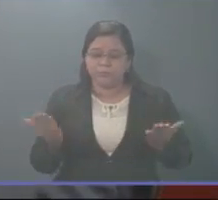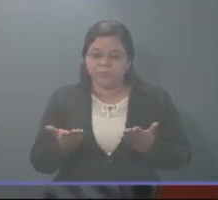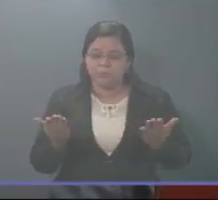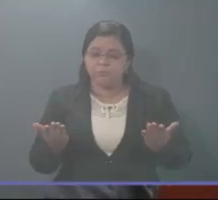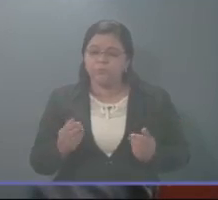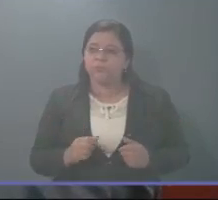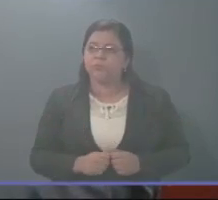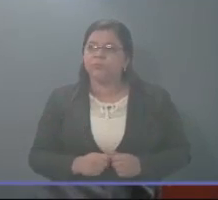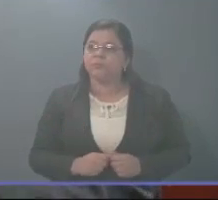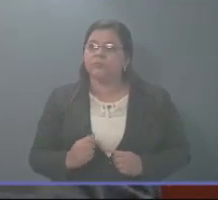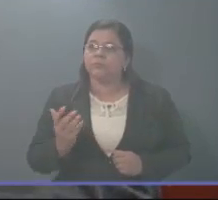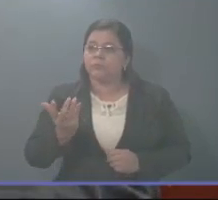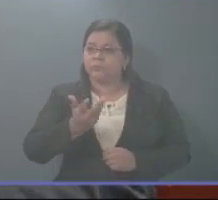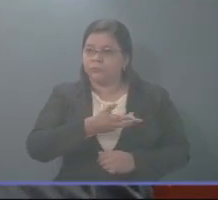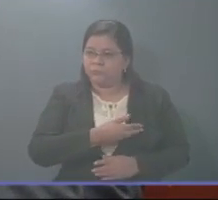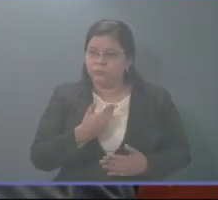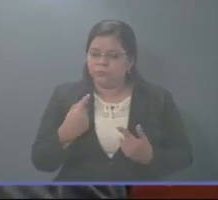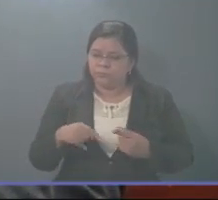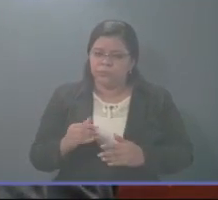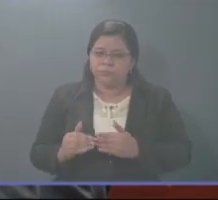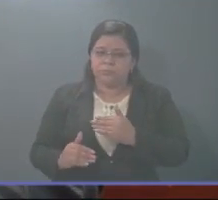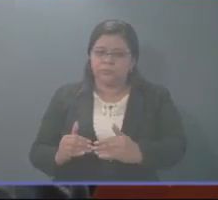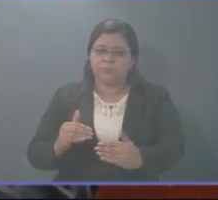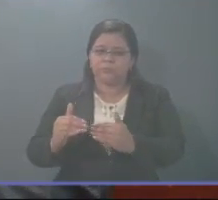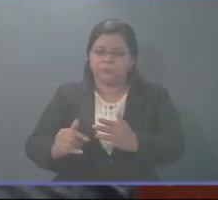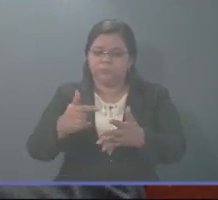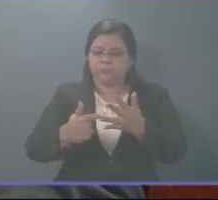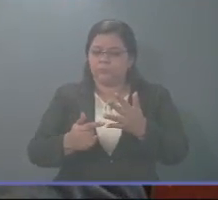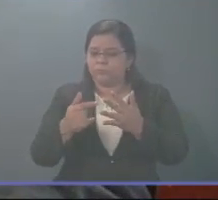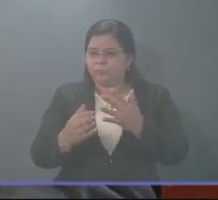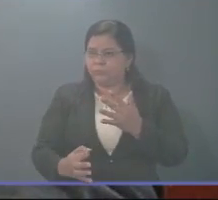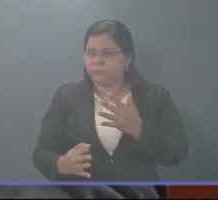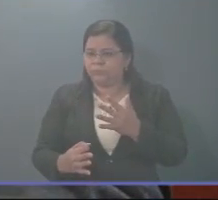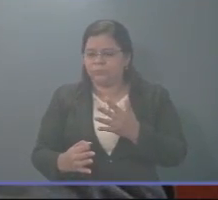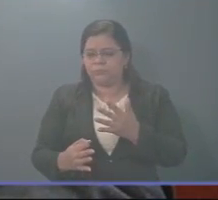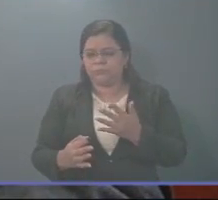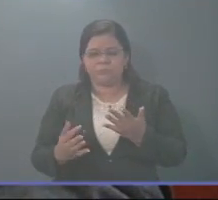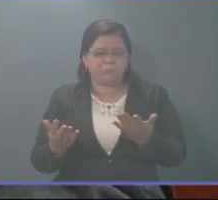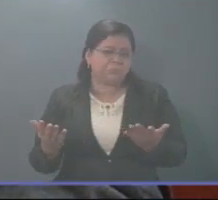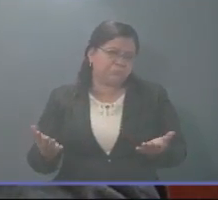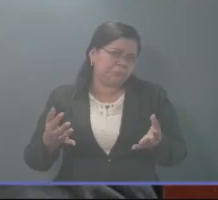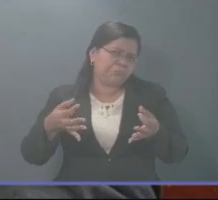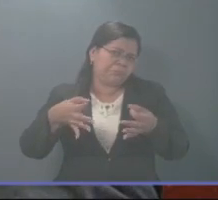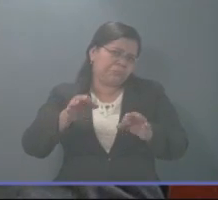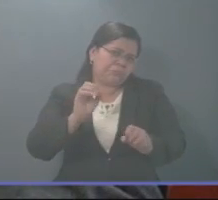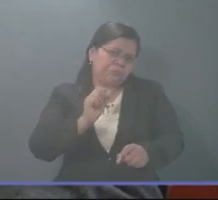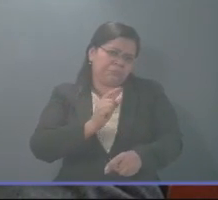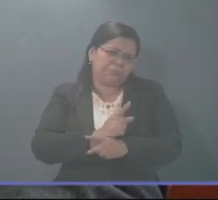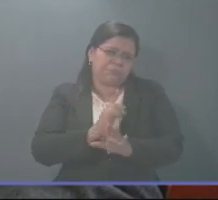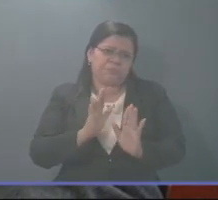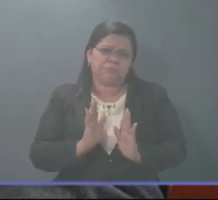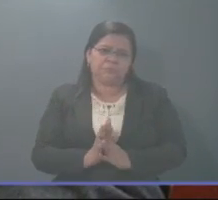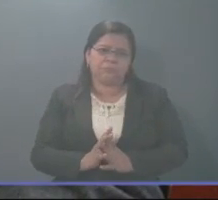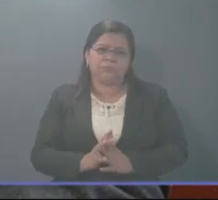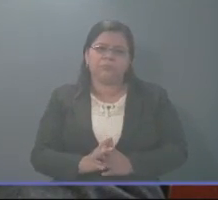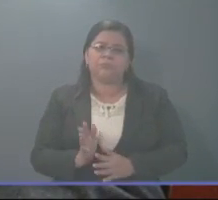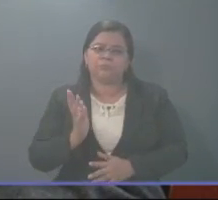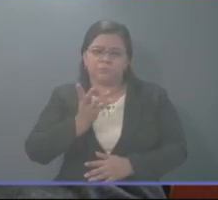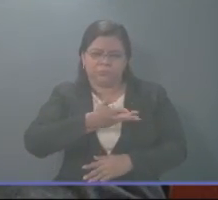poniendo o haciendo uso del proceso de formación de ley de una manera adecuada. Hay que decir